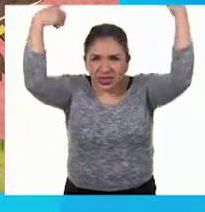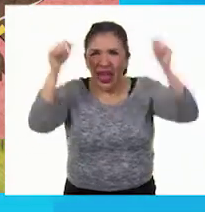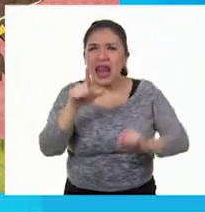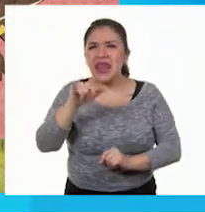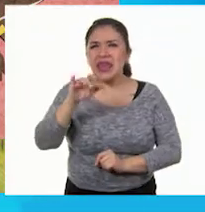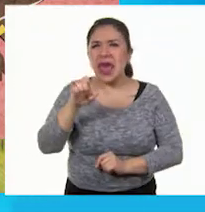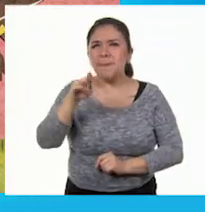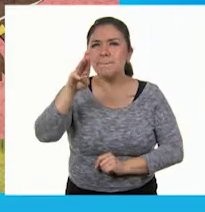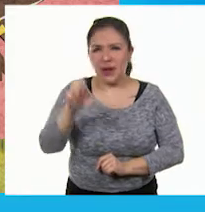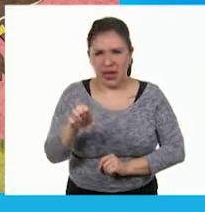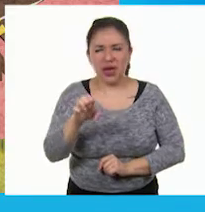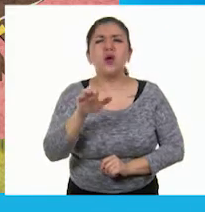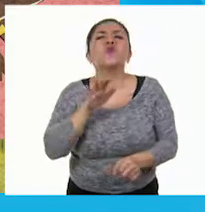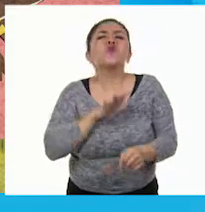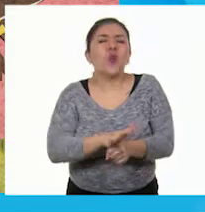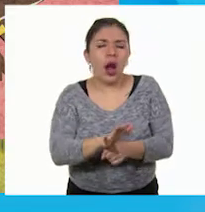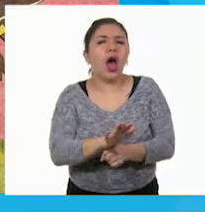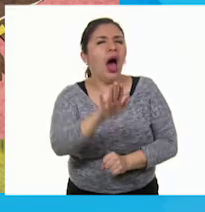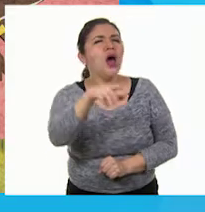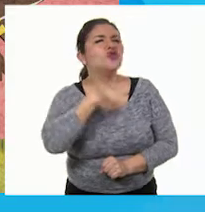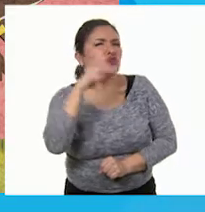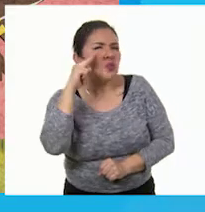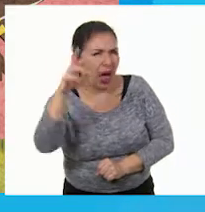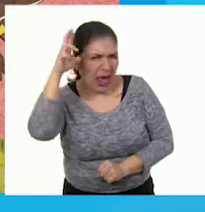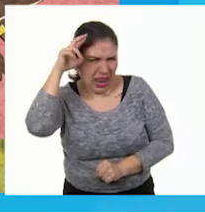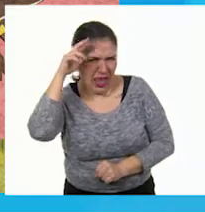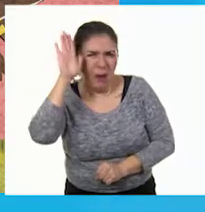La liebre, estoy viendo, maestra, que la liebre se parece al